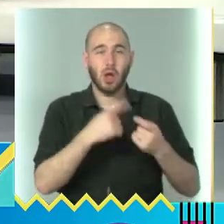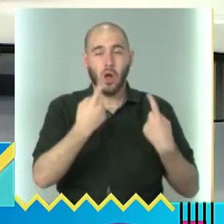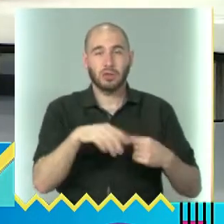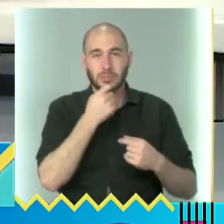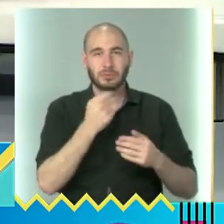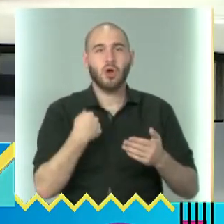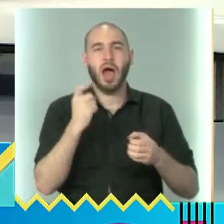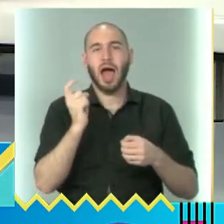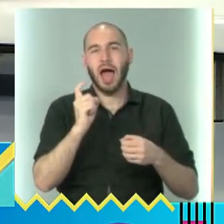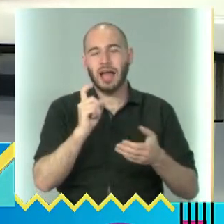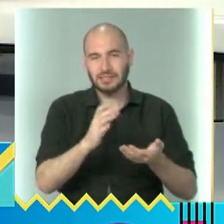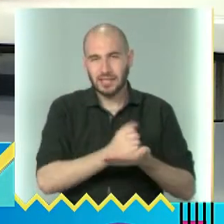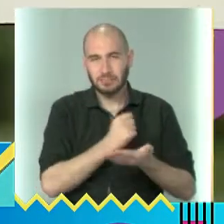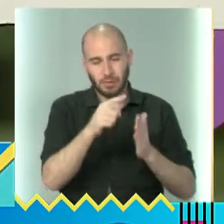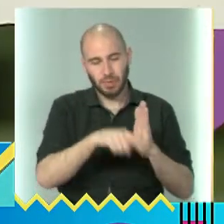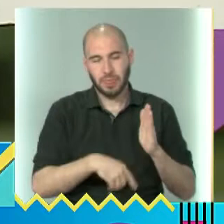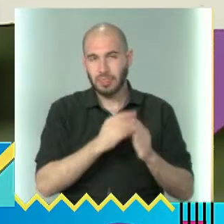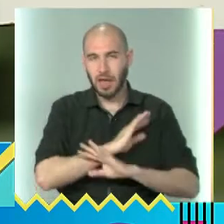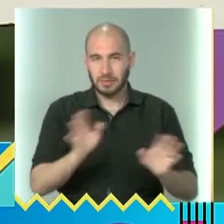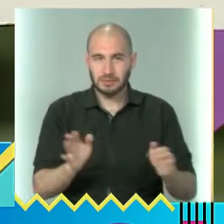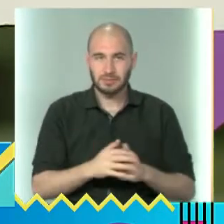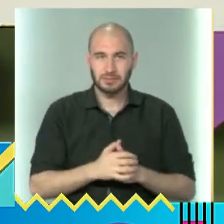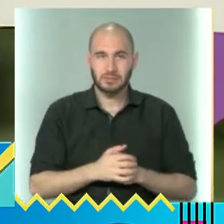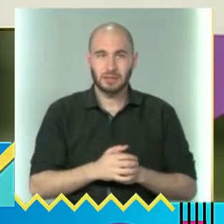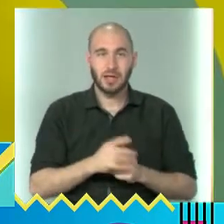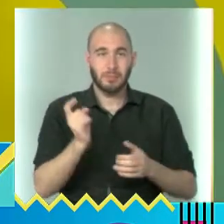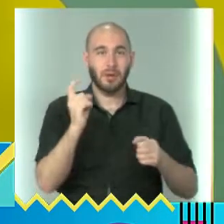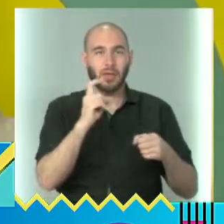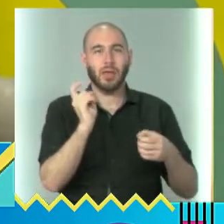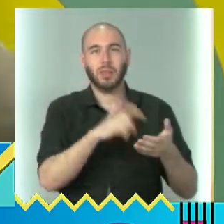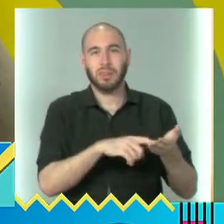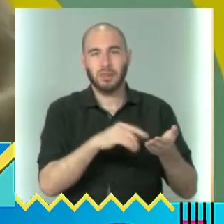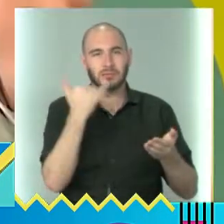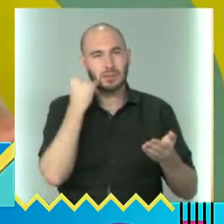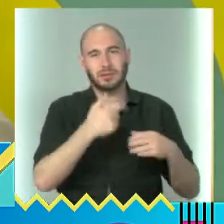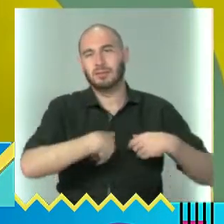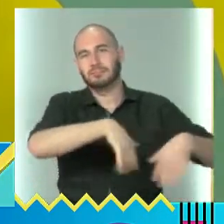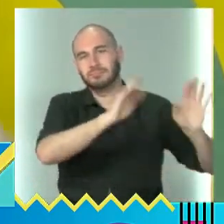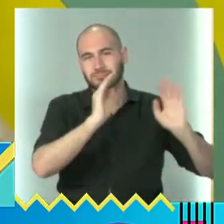dice acepto condiciones y nada más. Pinchaste ahí y dijiste, y llévense lo que